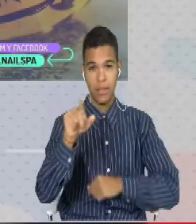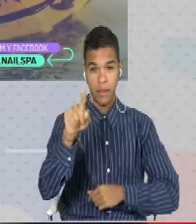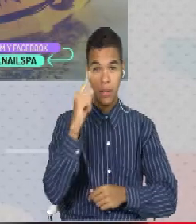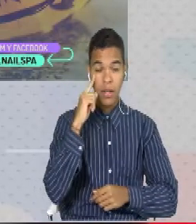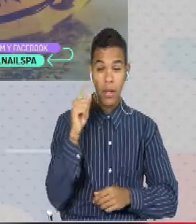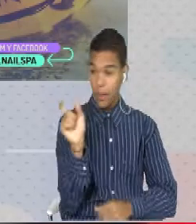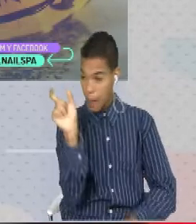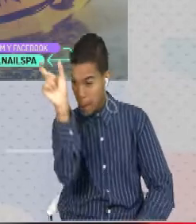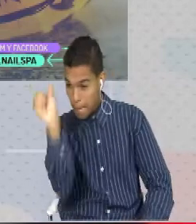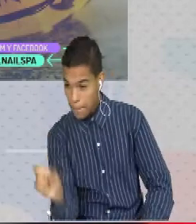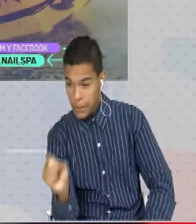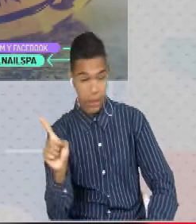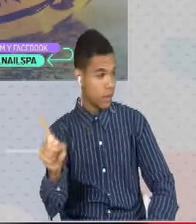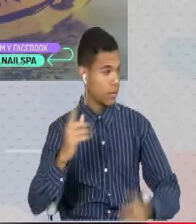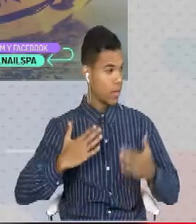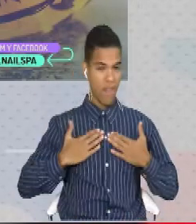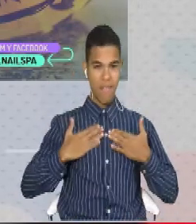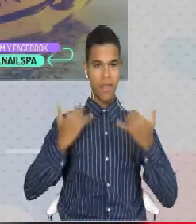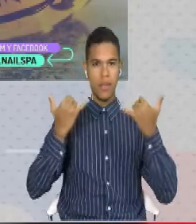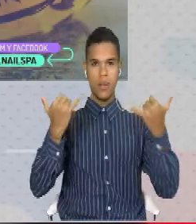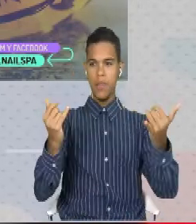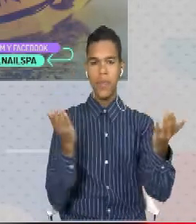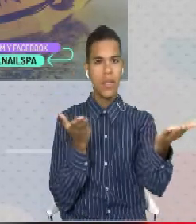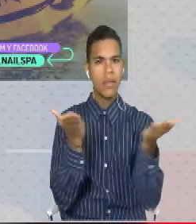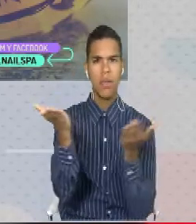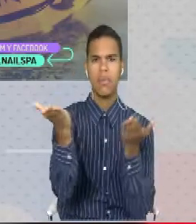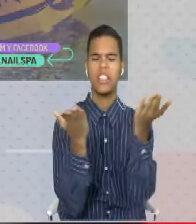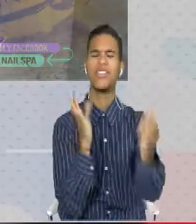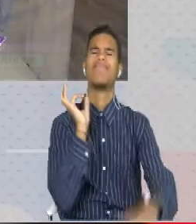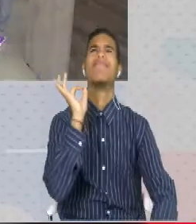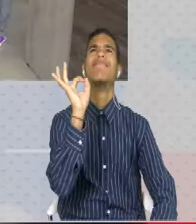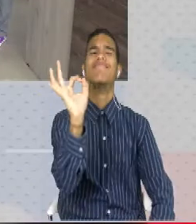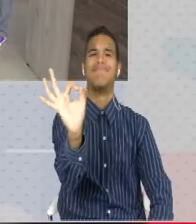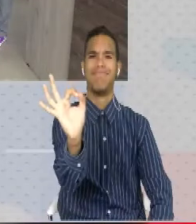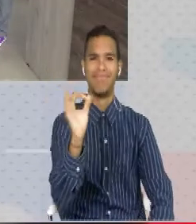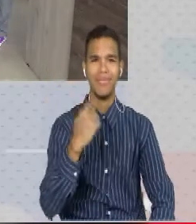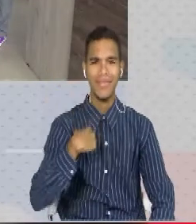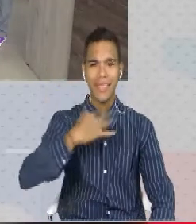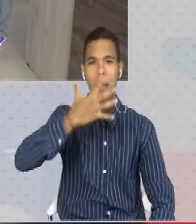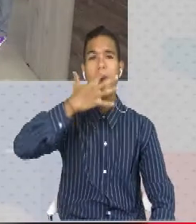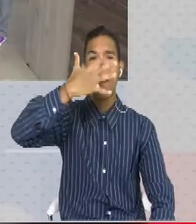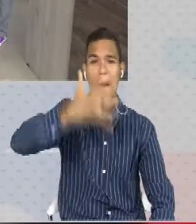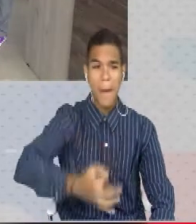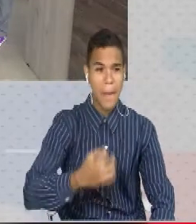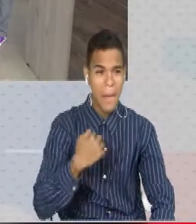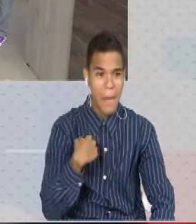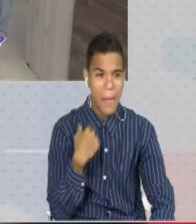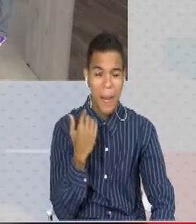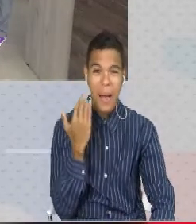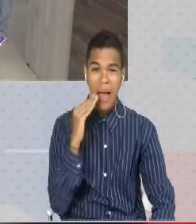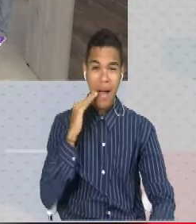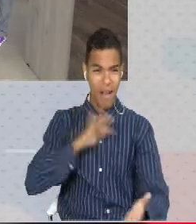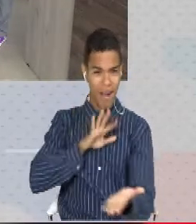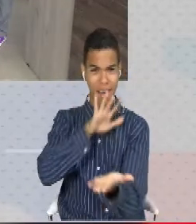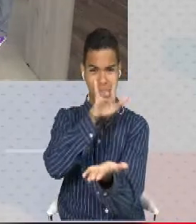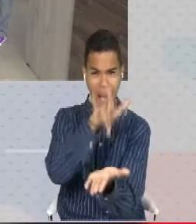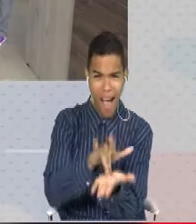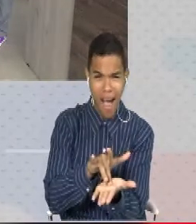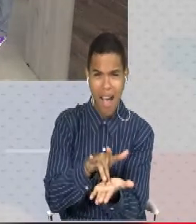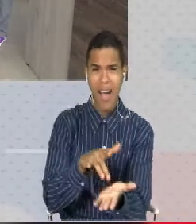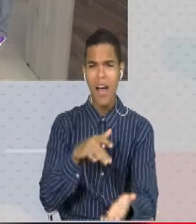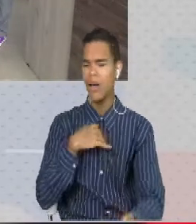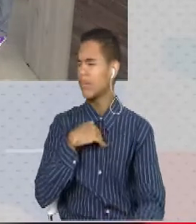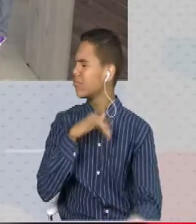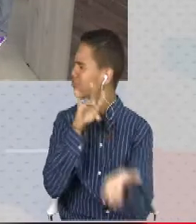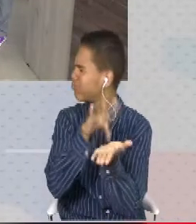matado, matadísimo con el servicio, y me dijo, Jennifer, a mí de Beauty Queen no me saca nadie. Y es hombre, por lo